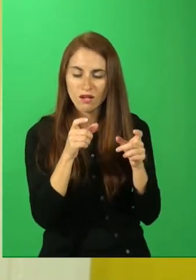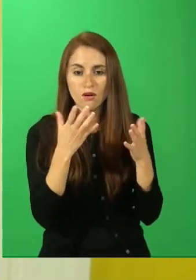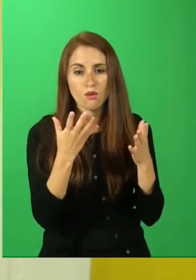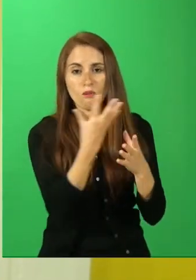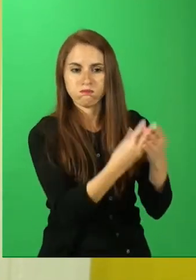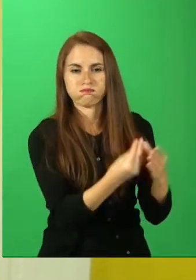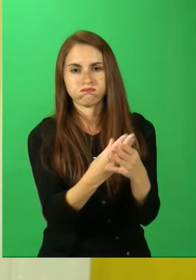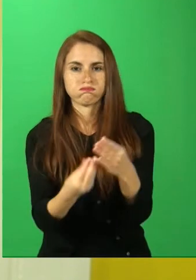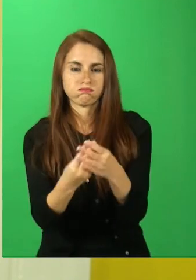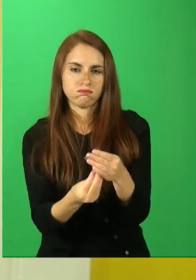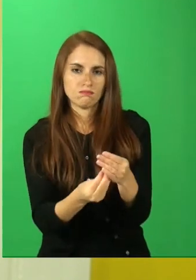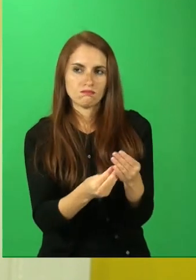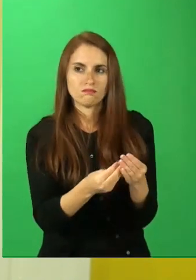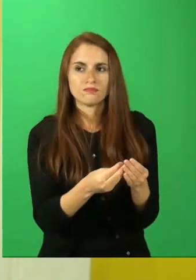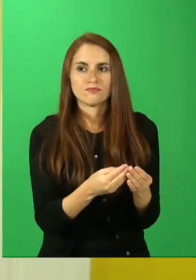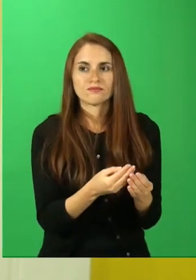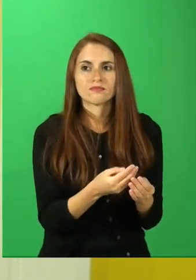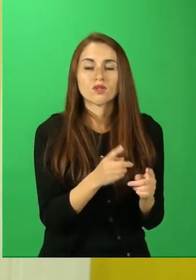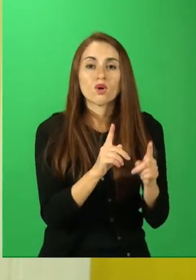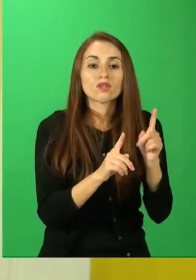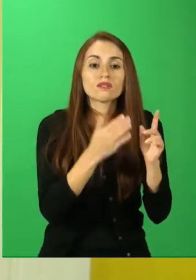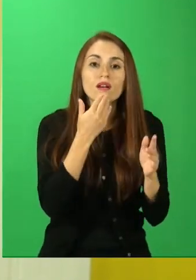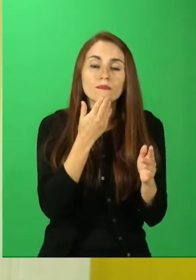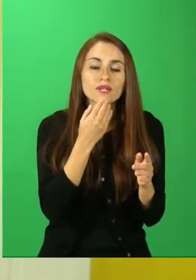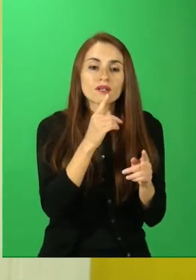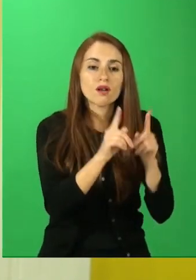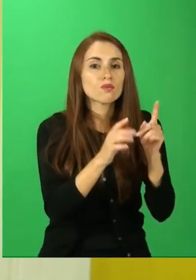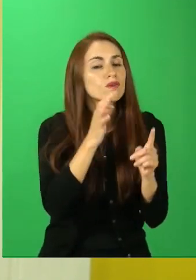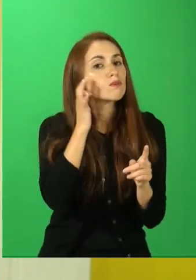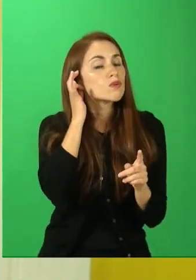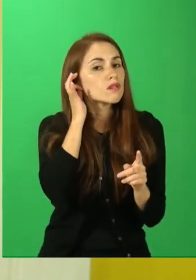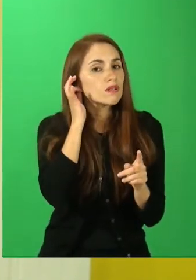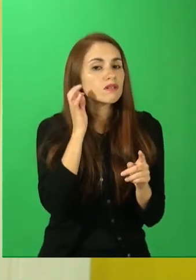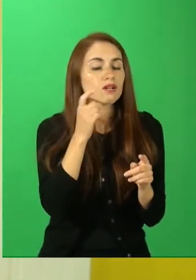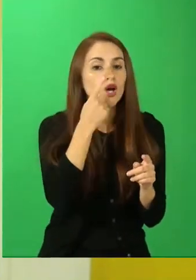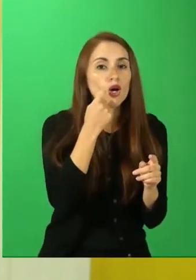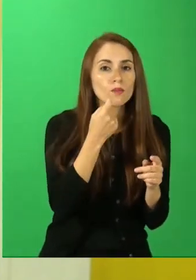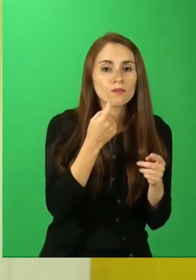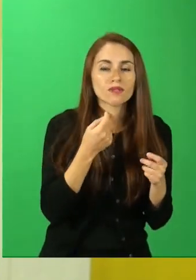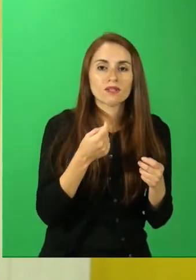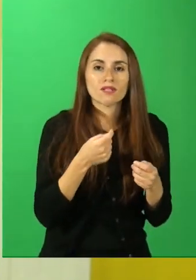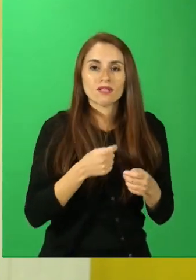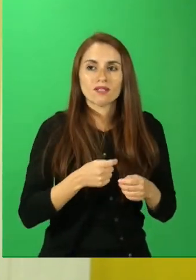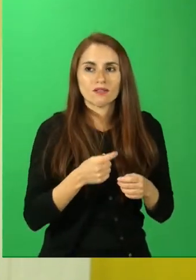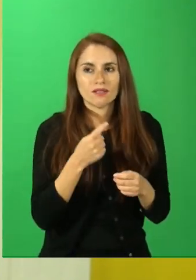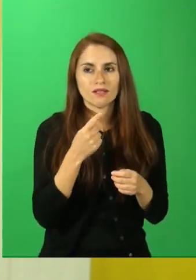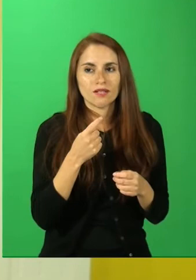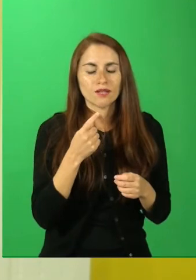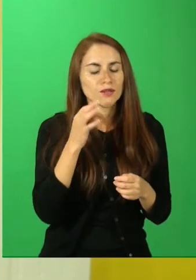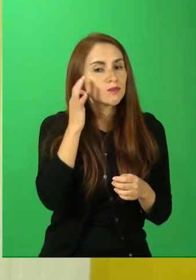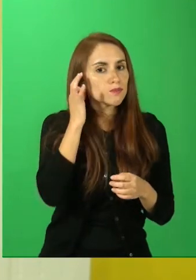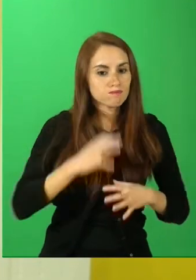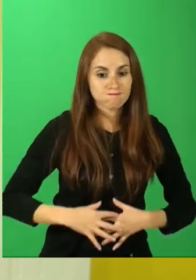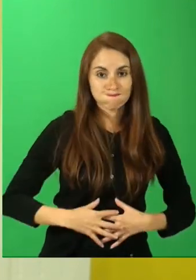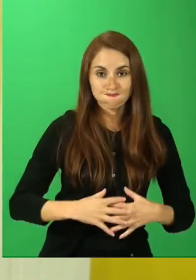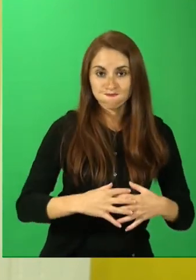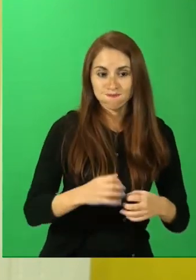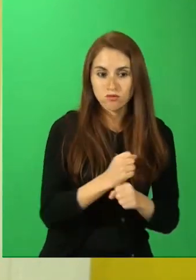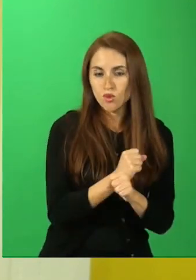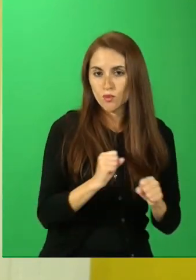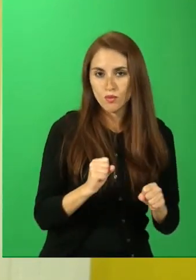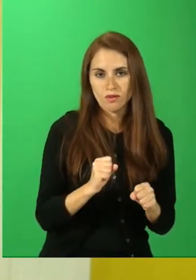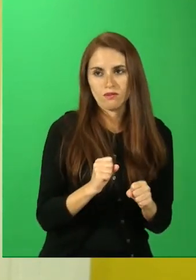ocurrió, se les esterilizaba a los hombres y a las mujeres para que no tuvieran hijos que ellos consideraban de una raza